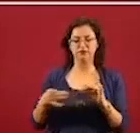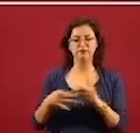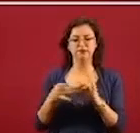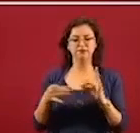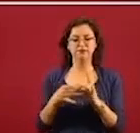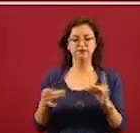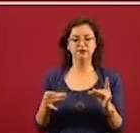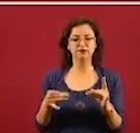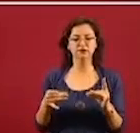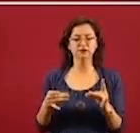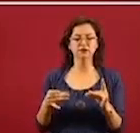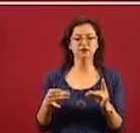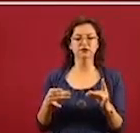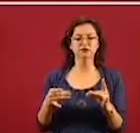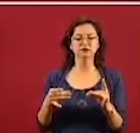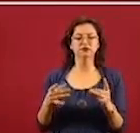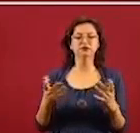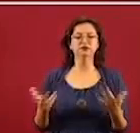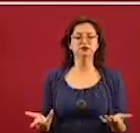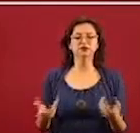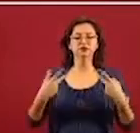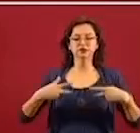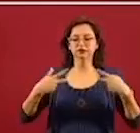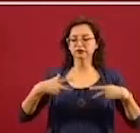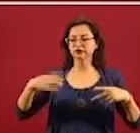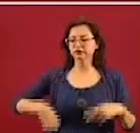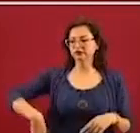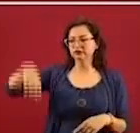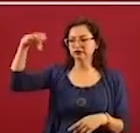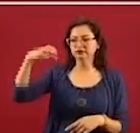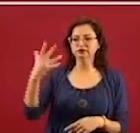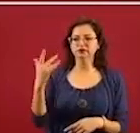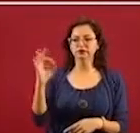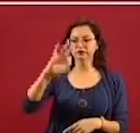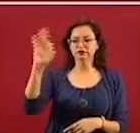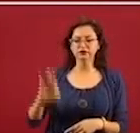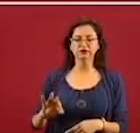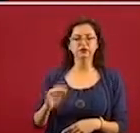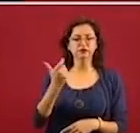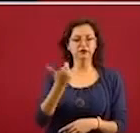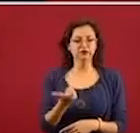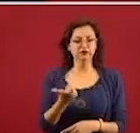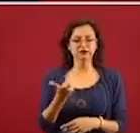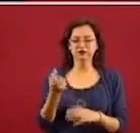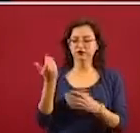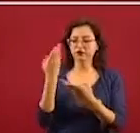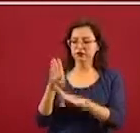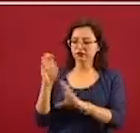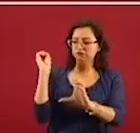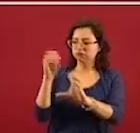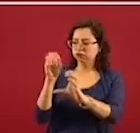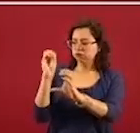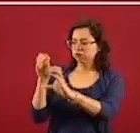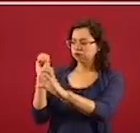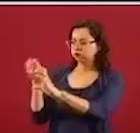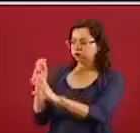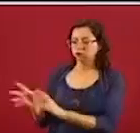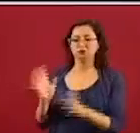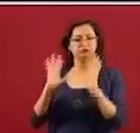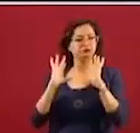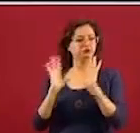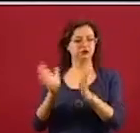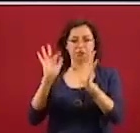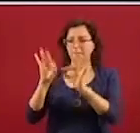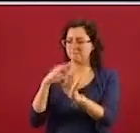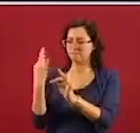Ya más de la mitad de los adultos mayores ya tienen su apoyo de